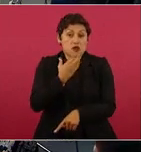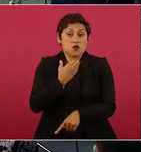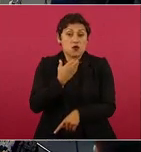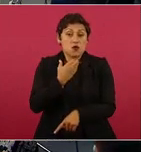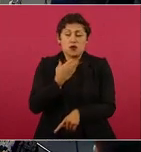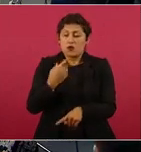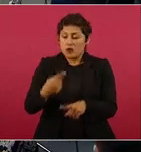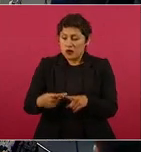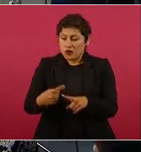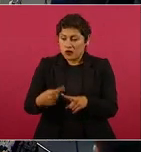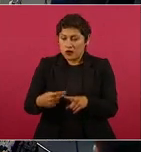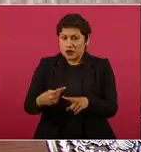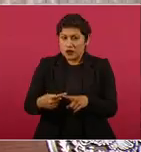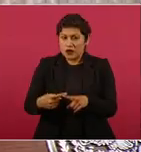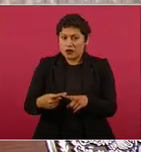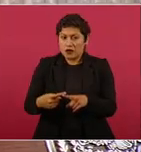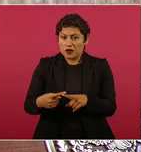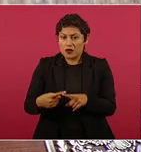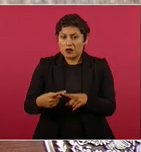creo.